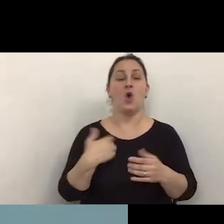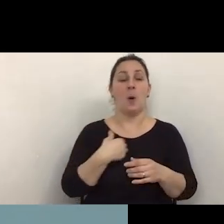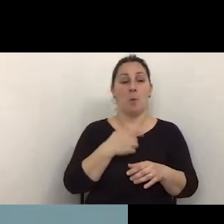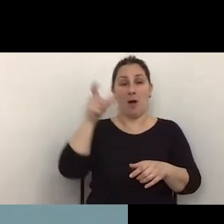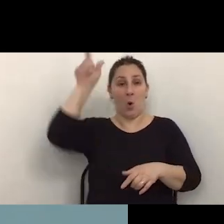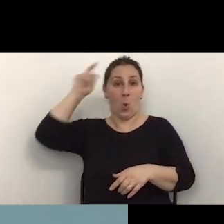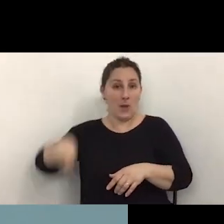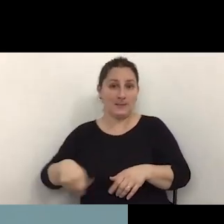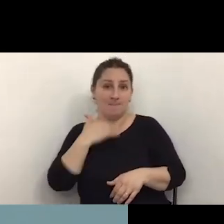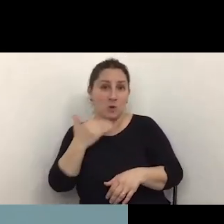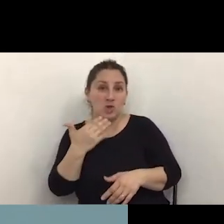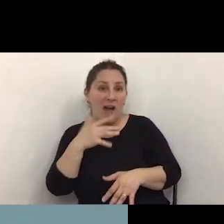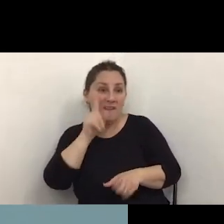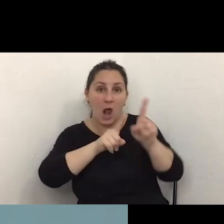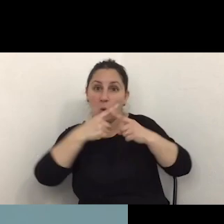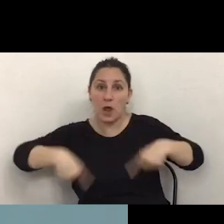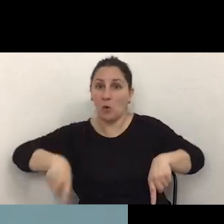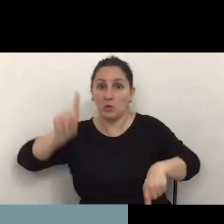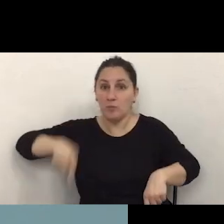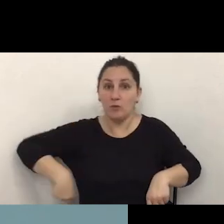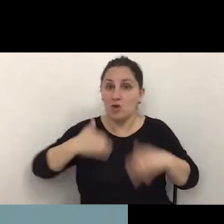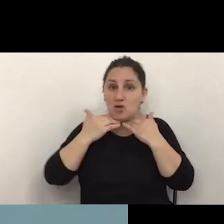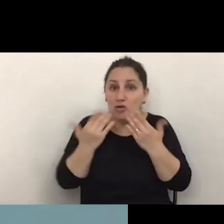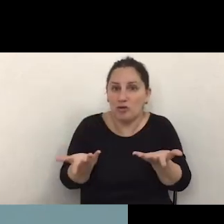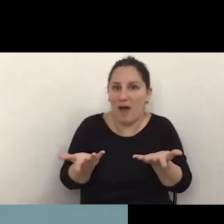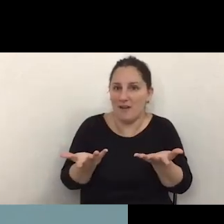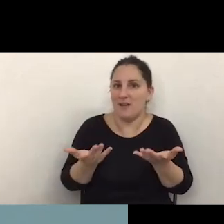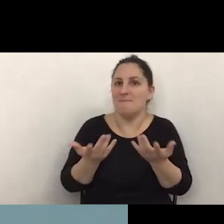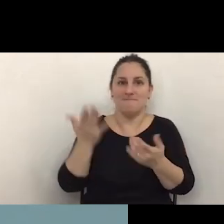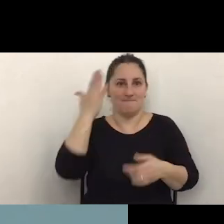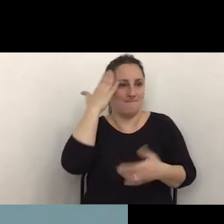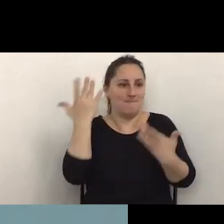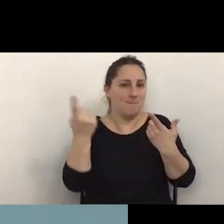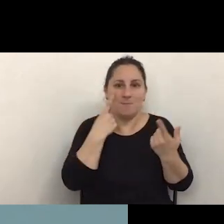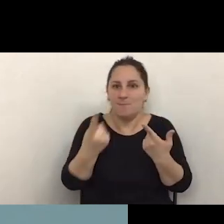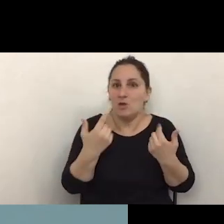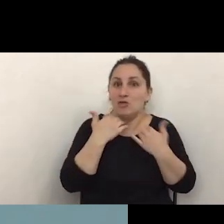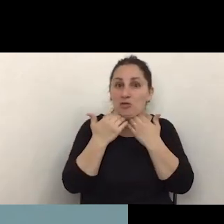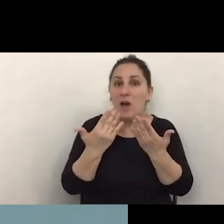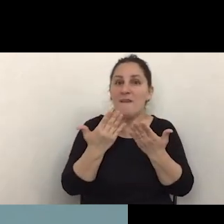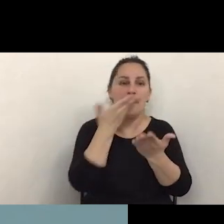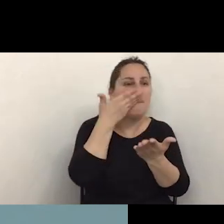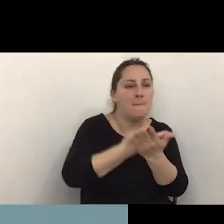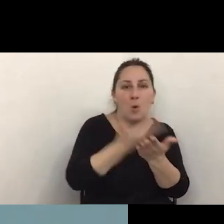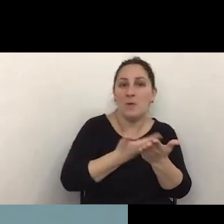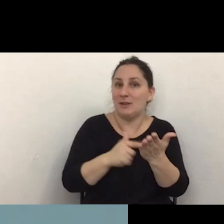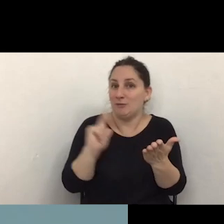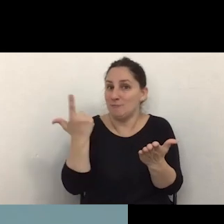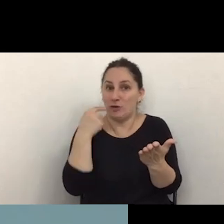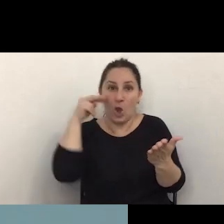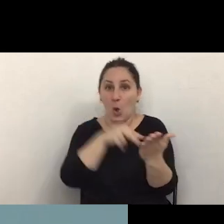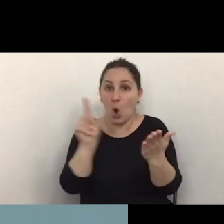desconoce determinadas cosas porque justamente no cuenta con la capacidad a partir de la documentación del